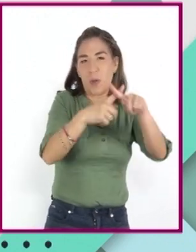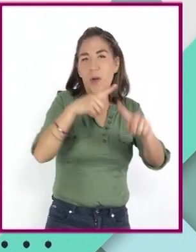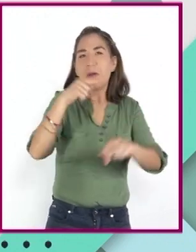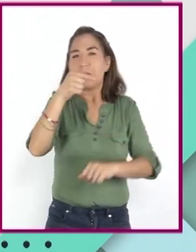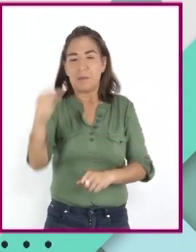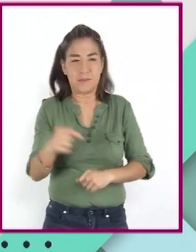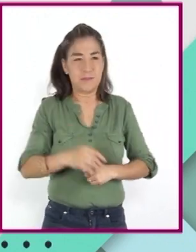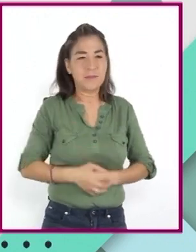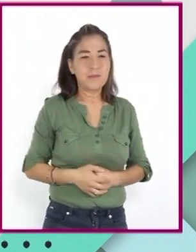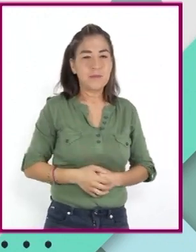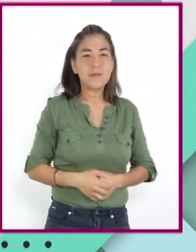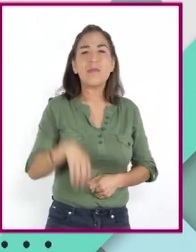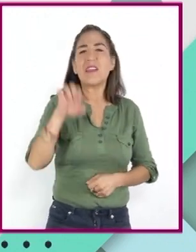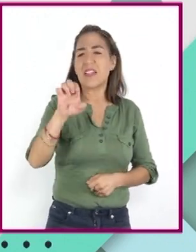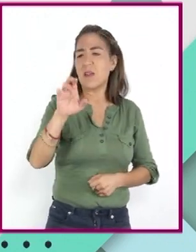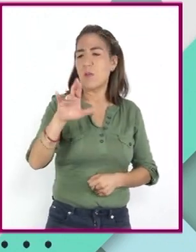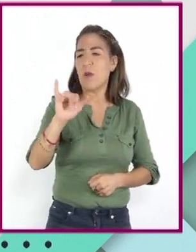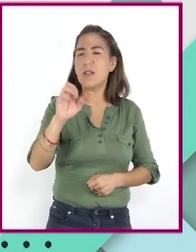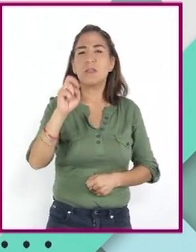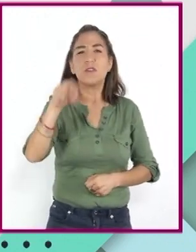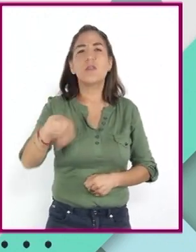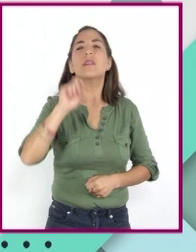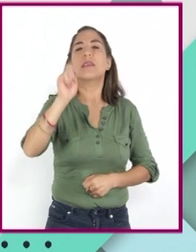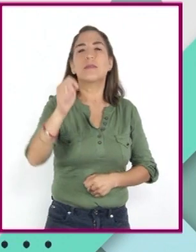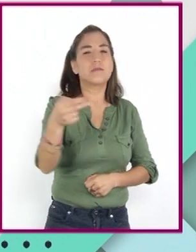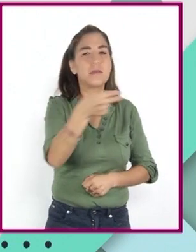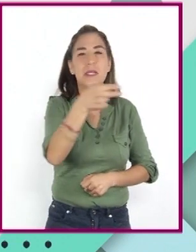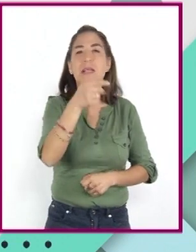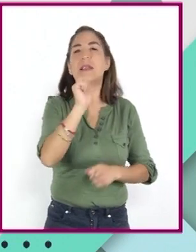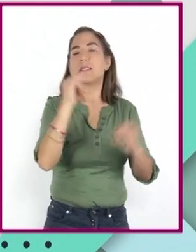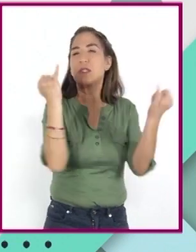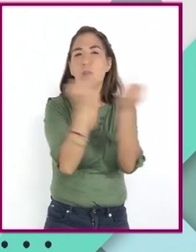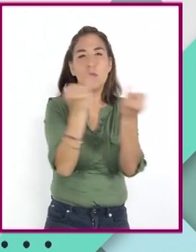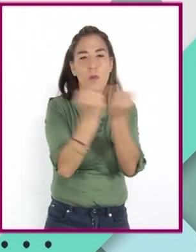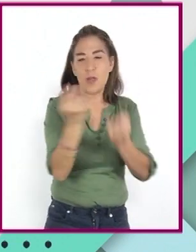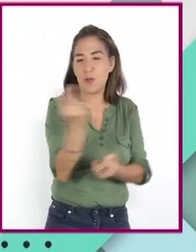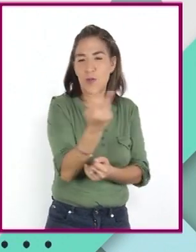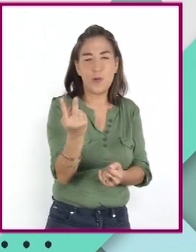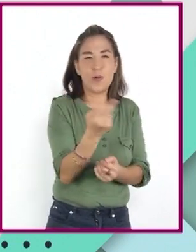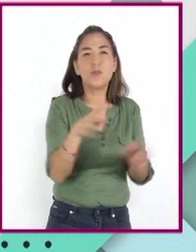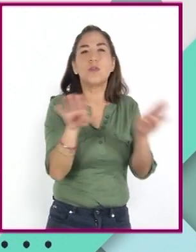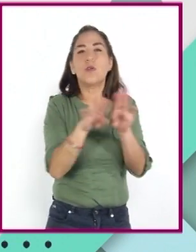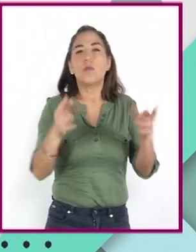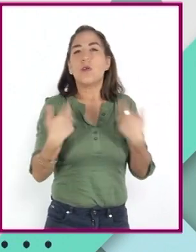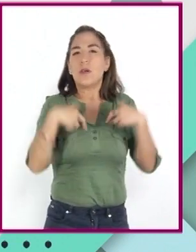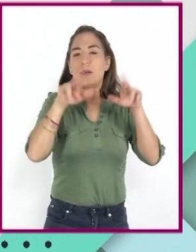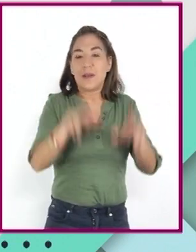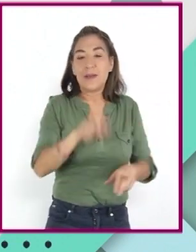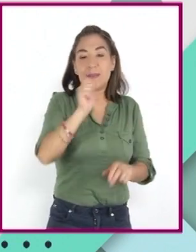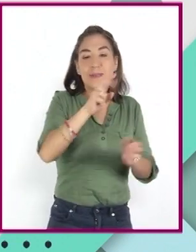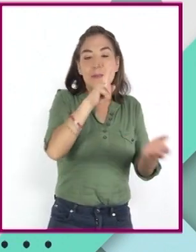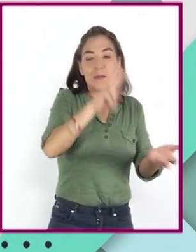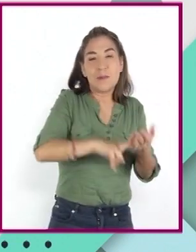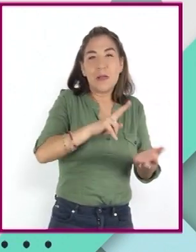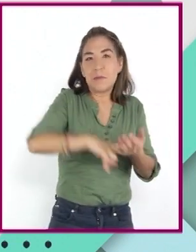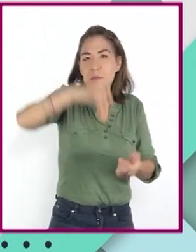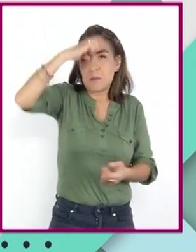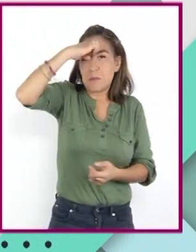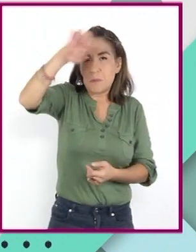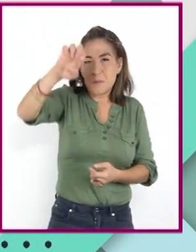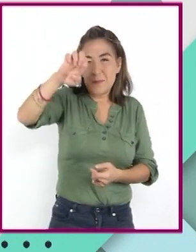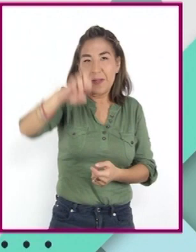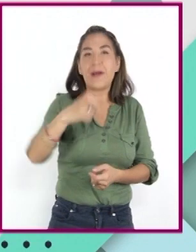ecuación es una igualdad entre dos expresiones. En ellas se encuentran cantidades